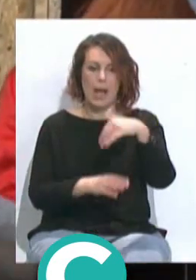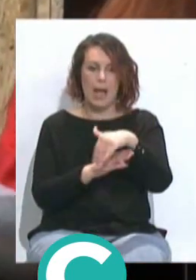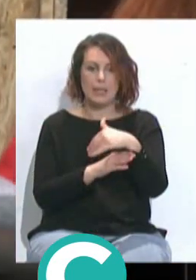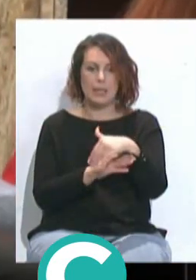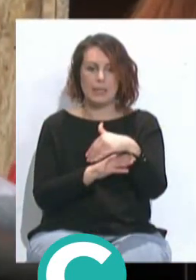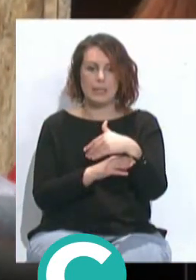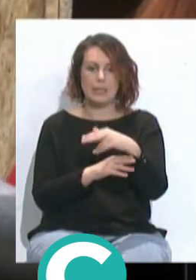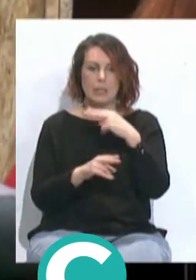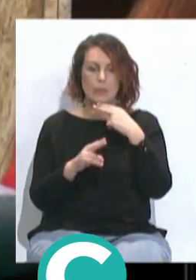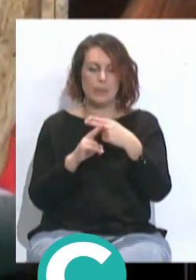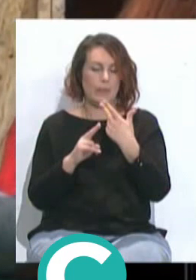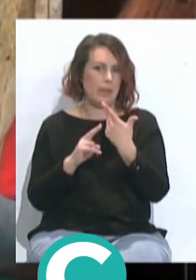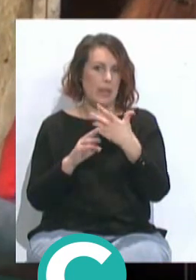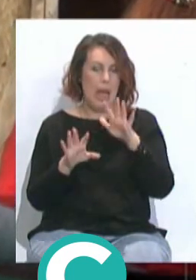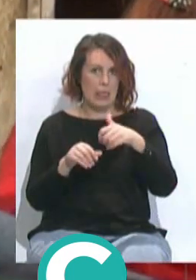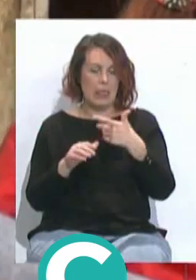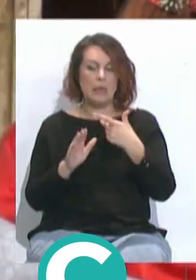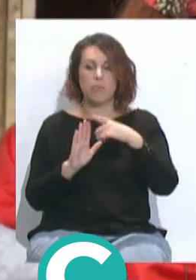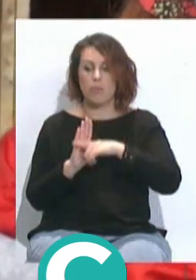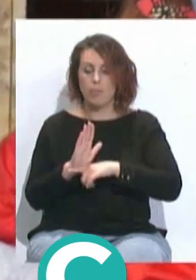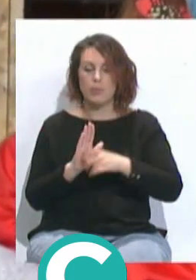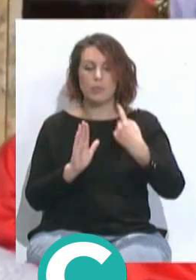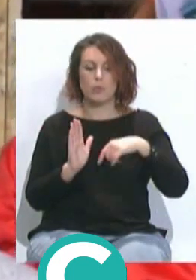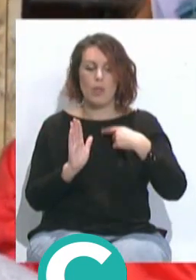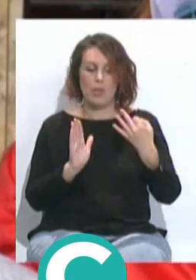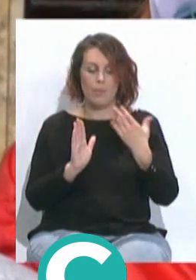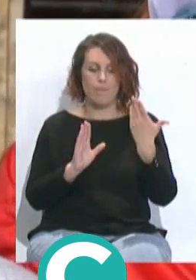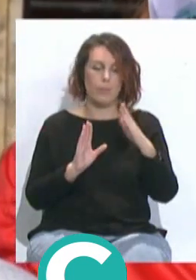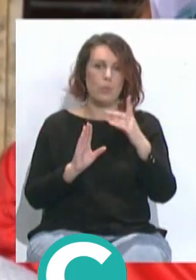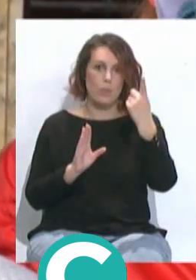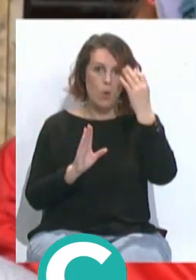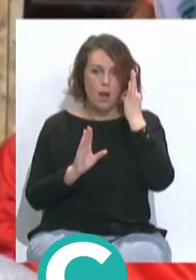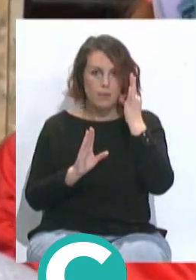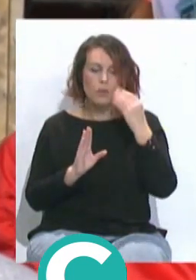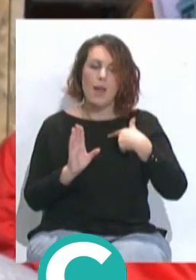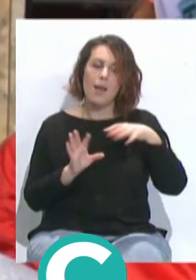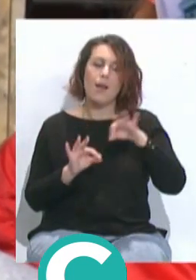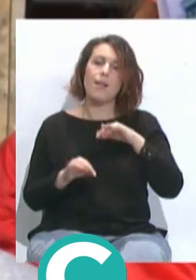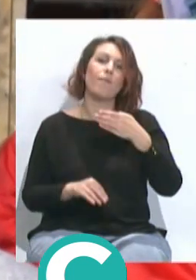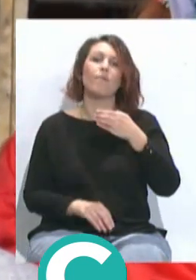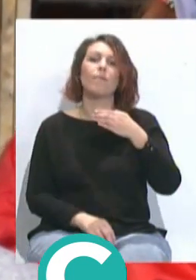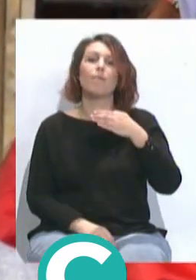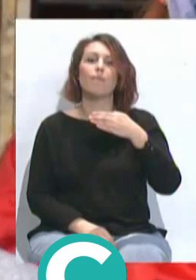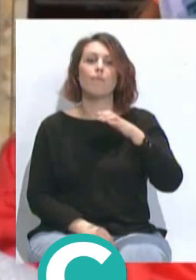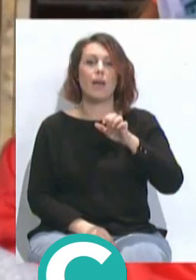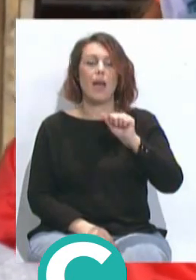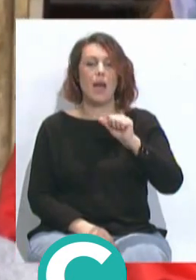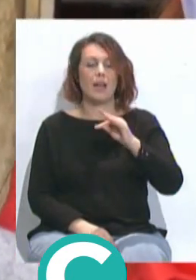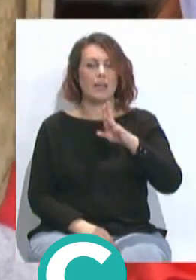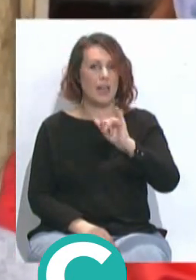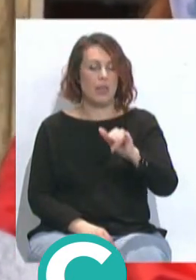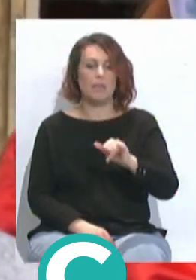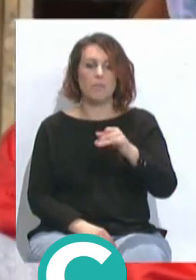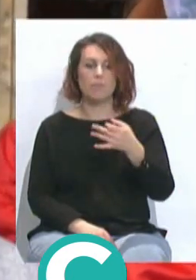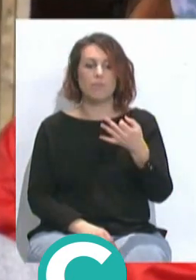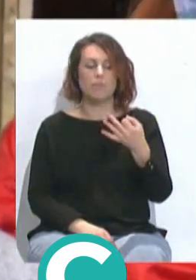del nomenclato de Cádiz y tuvimos que proponer a una mujer y yo elegí Beatriz Cienfuegos y la verdad que